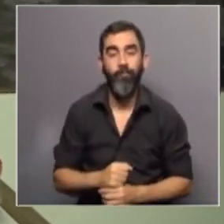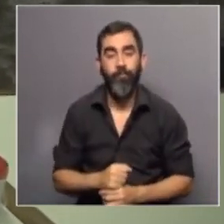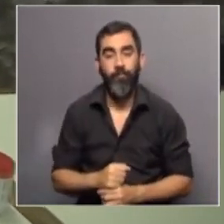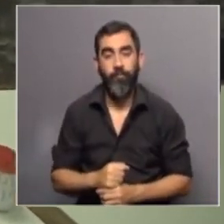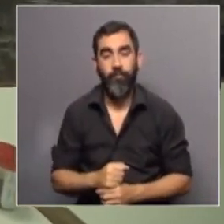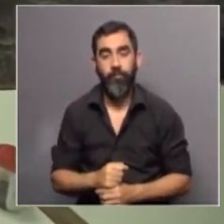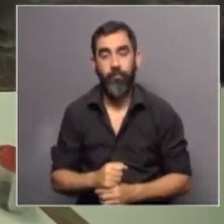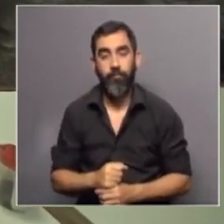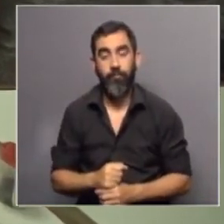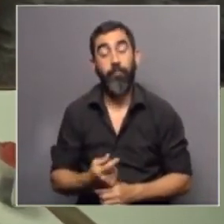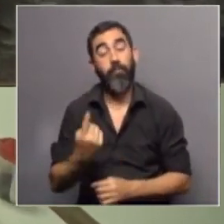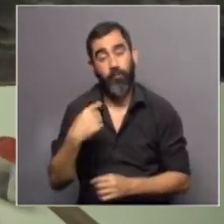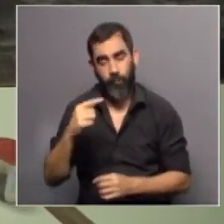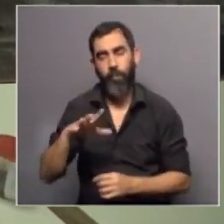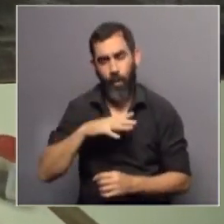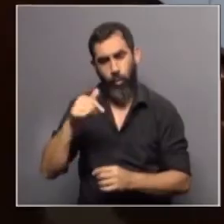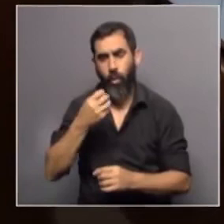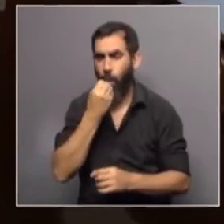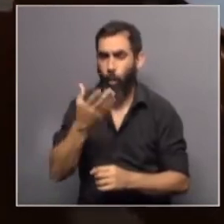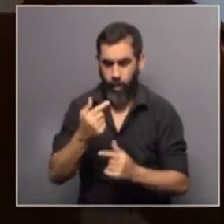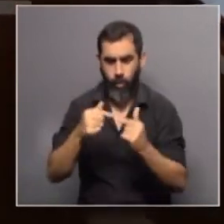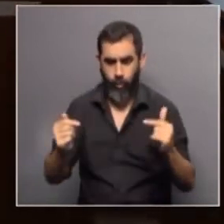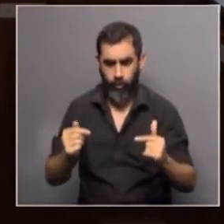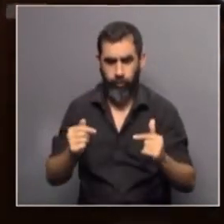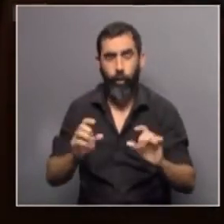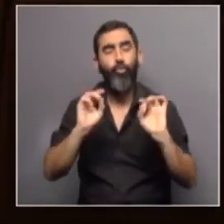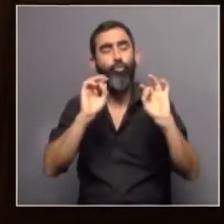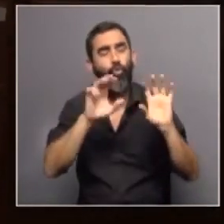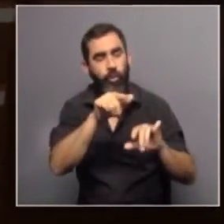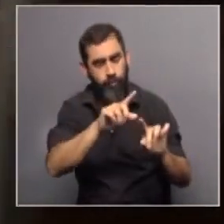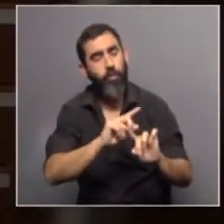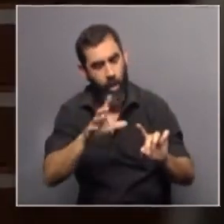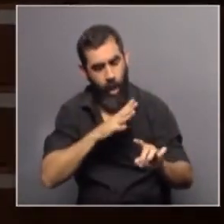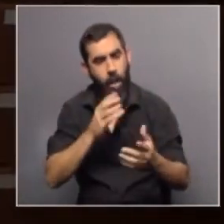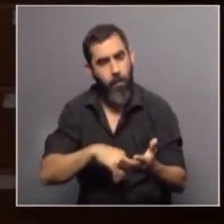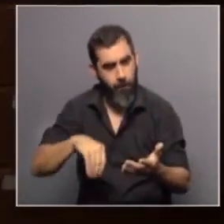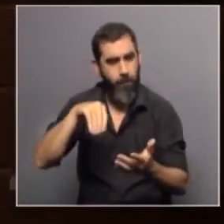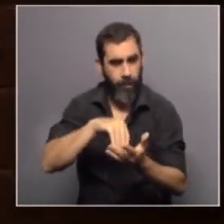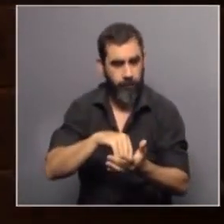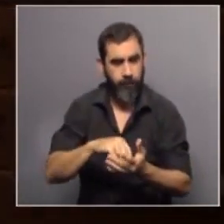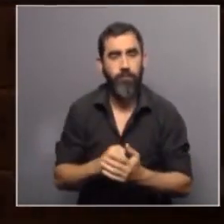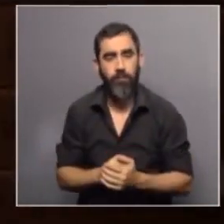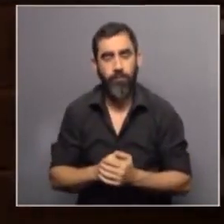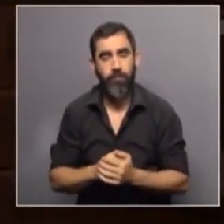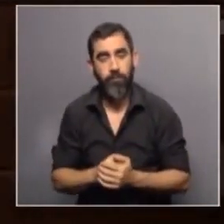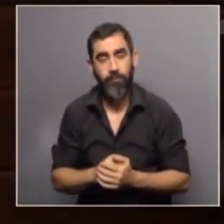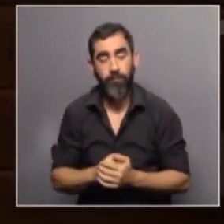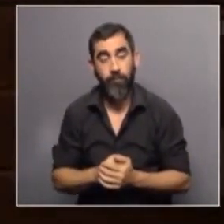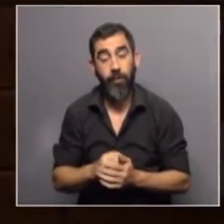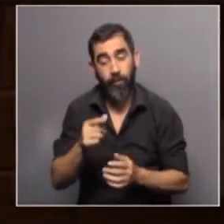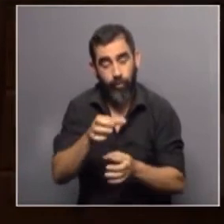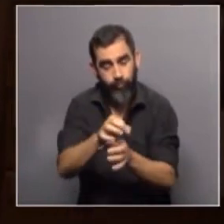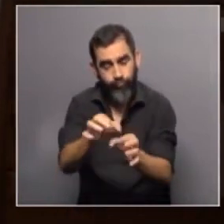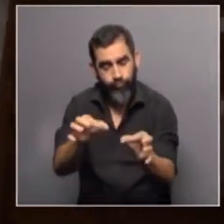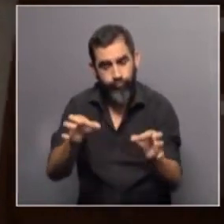pero tienen otras propiedades, no solo esas, que eso es muy lógico. Son moléculas que pueden